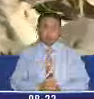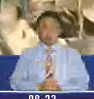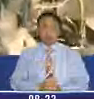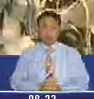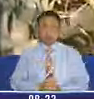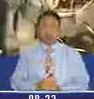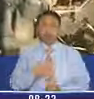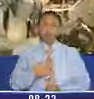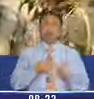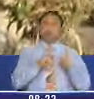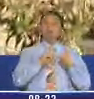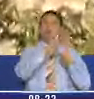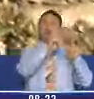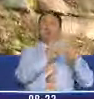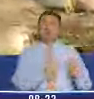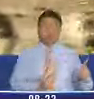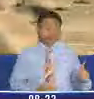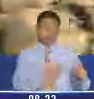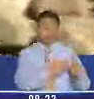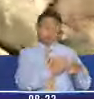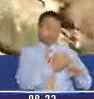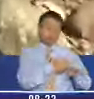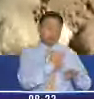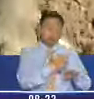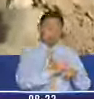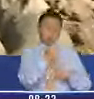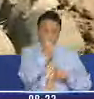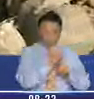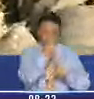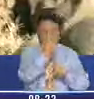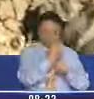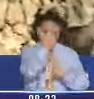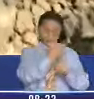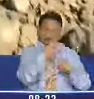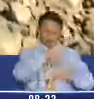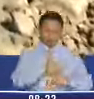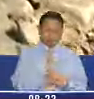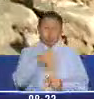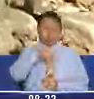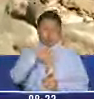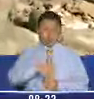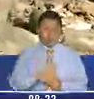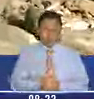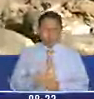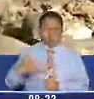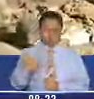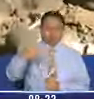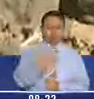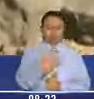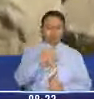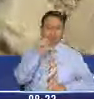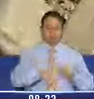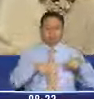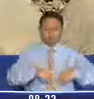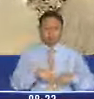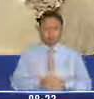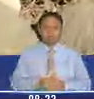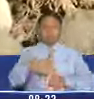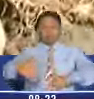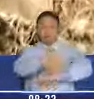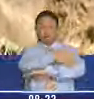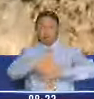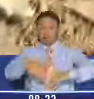ustedes me dicen que han insistido en varias ocasiones, incluso también se han registrado accidentes. Es que vemos que las vías tampoco cuentan con señalética